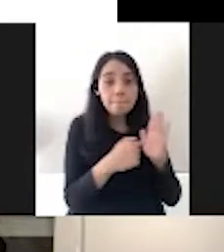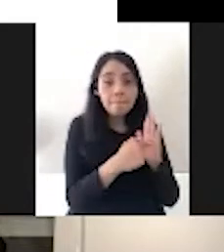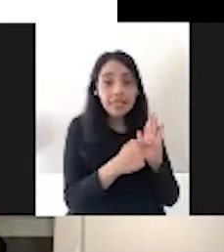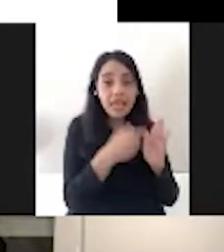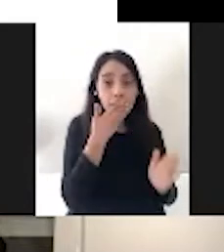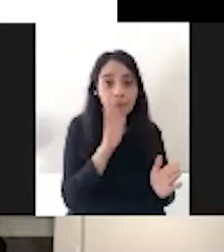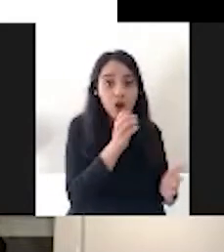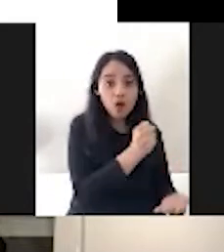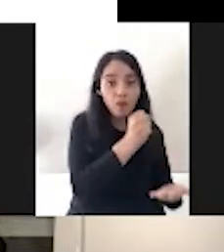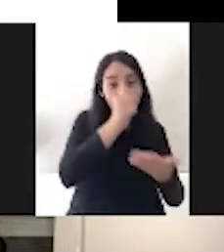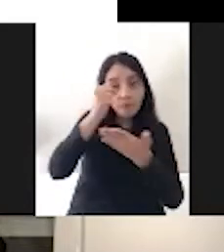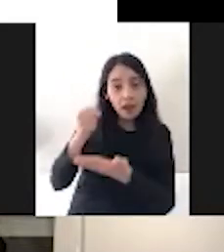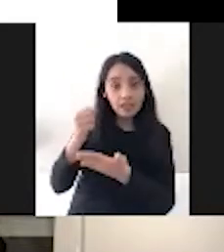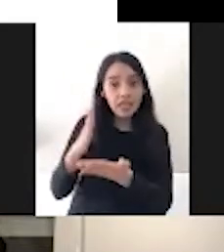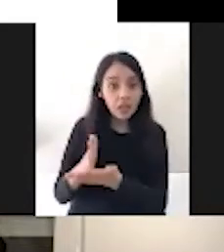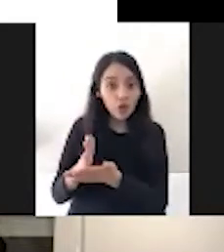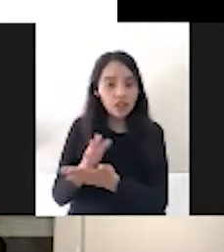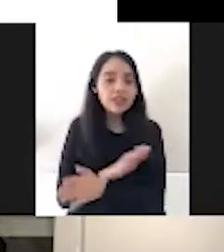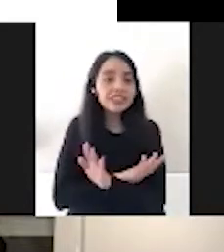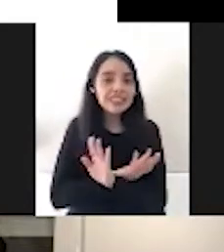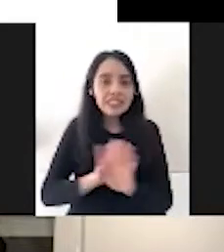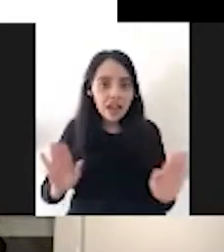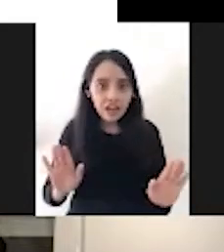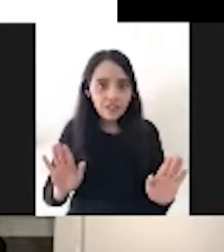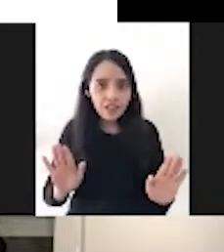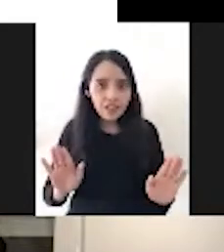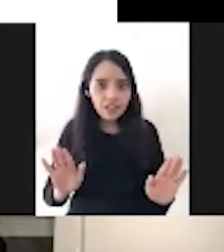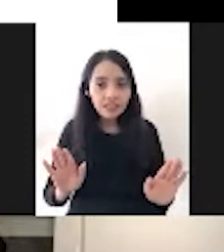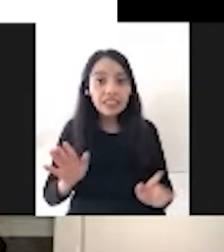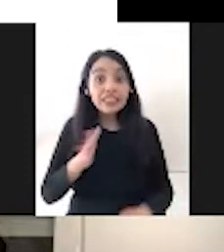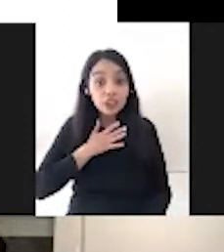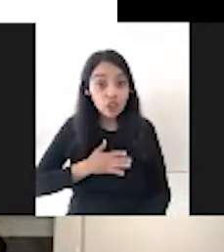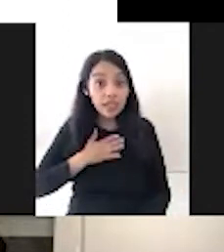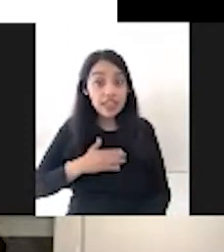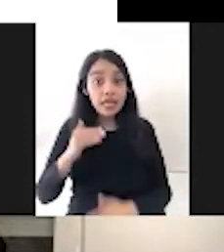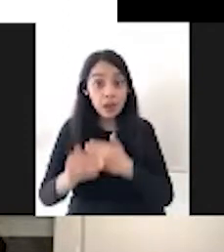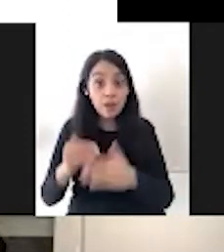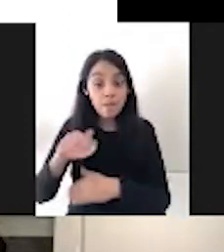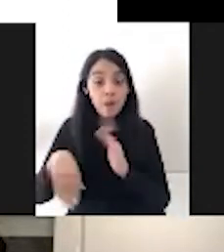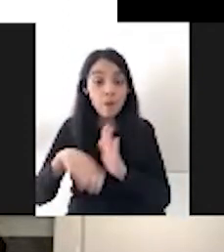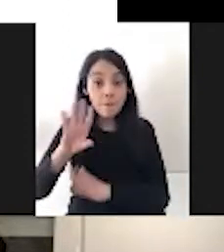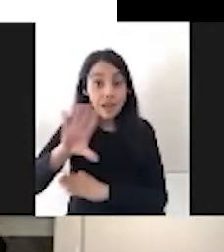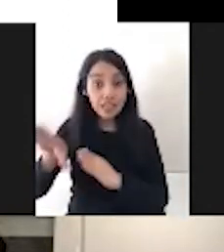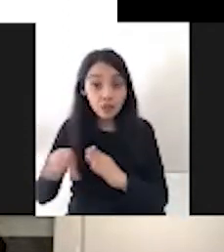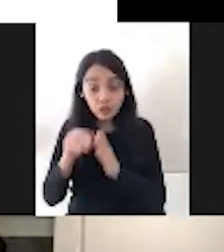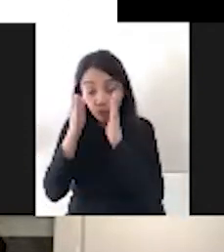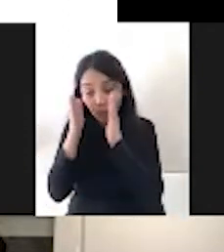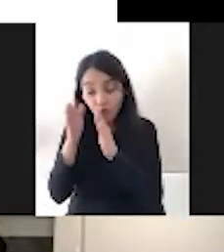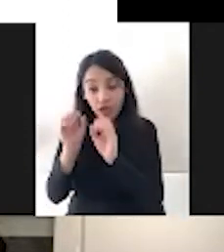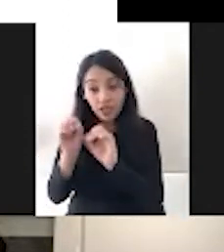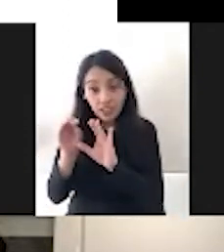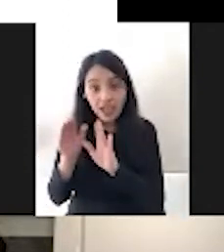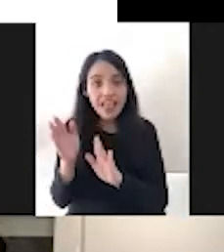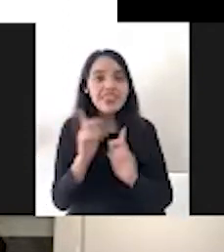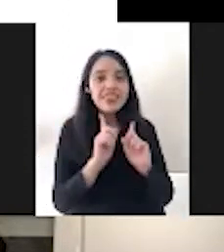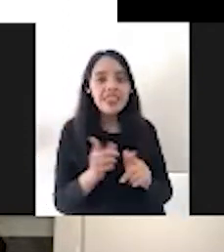que deben eliminarse si queremos generar procesos educativos más inclusivos, y los profesores se centren en generar procesos más